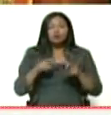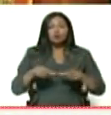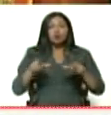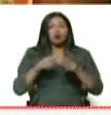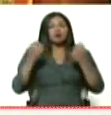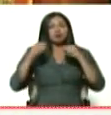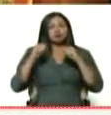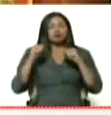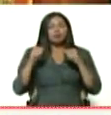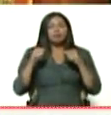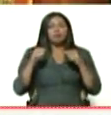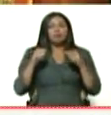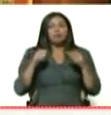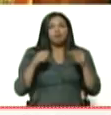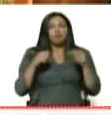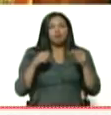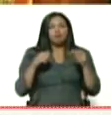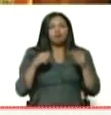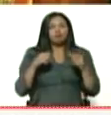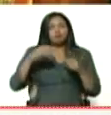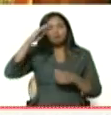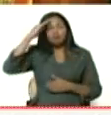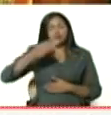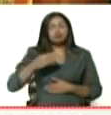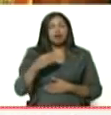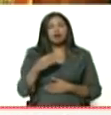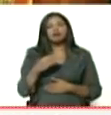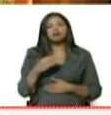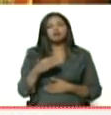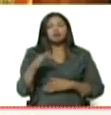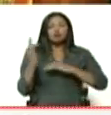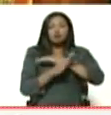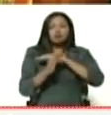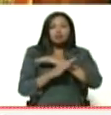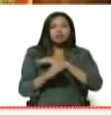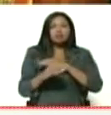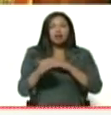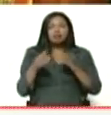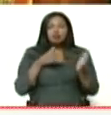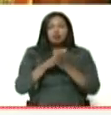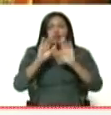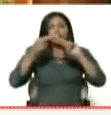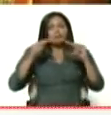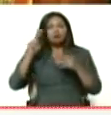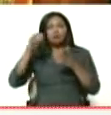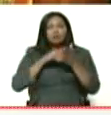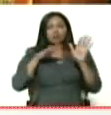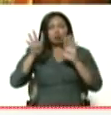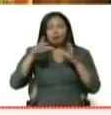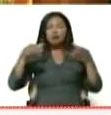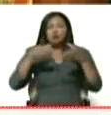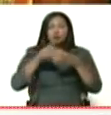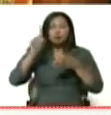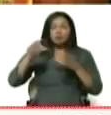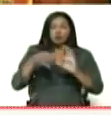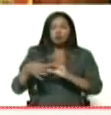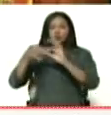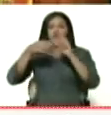fronterizos de soberanía y paz 2019, para que en unión